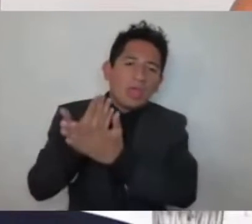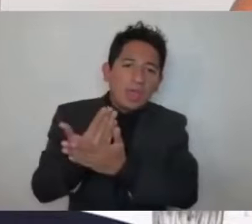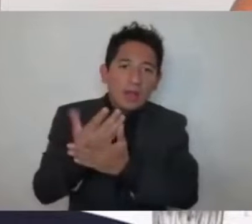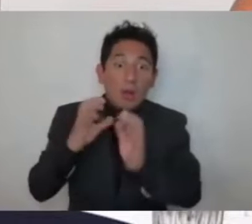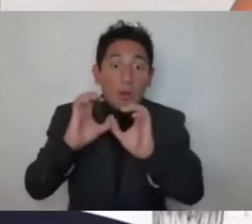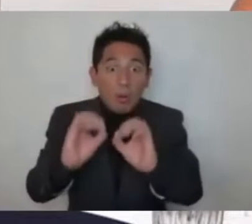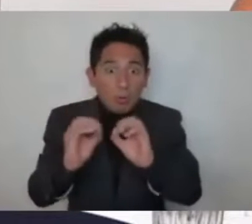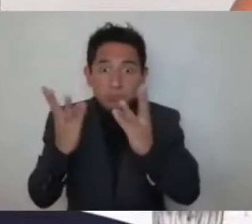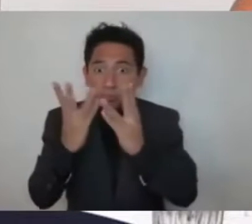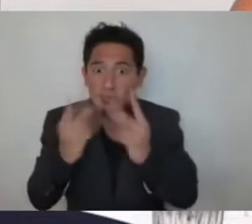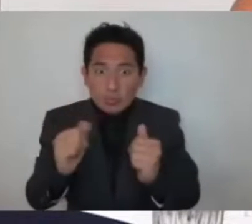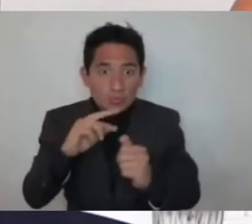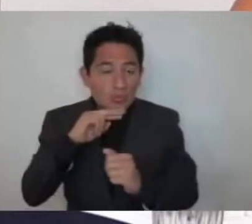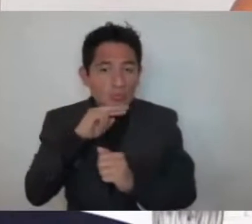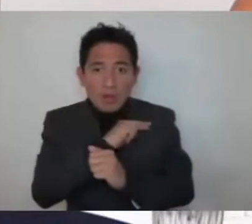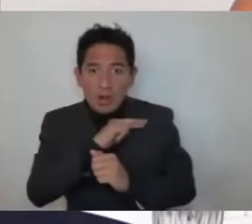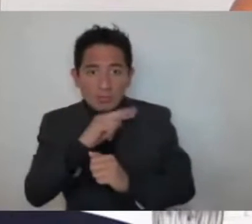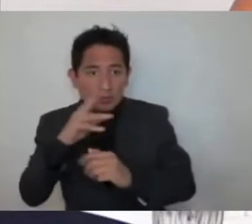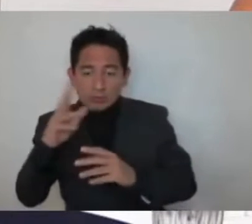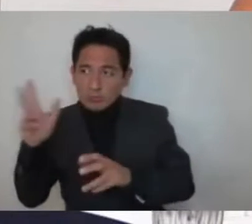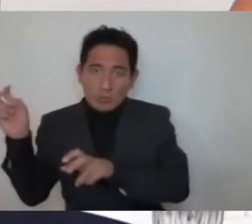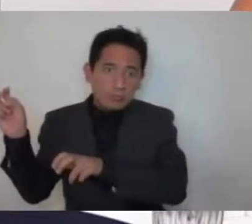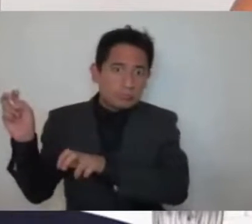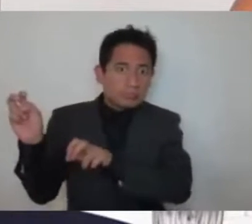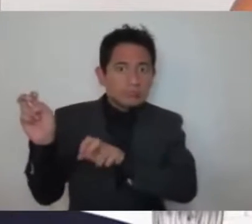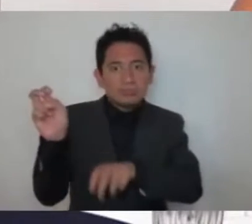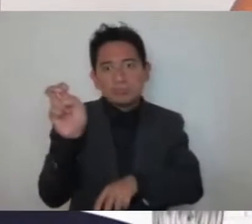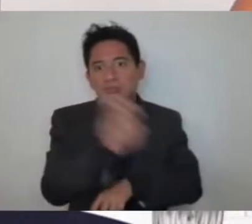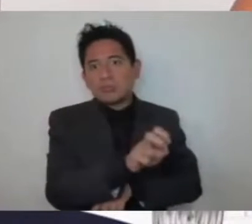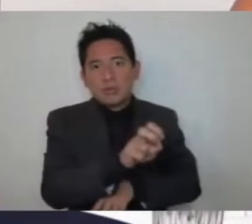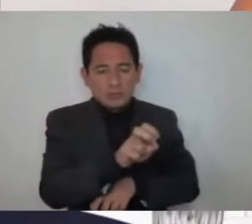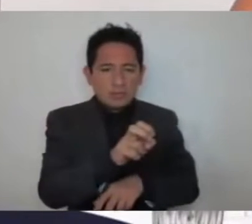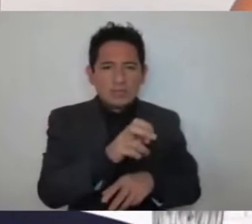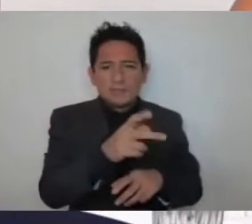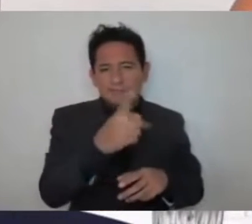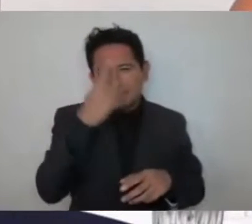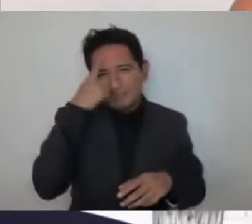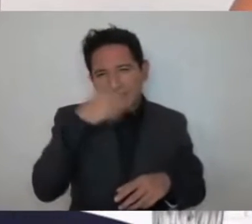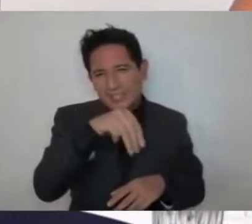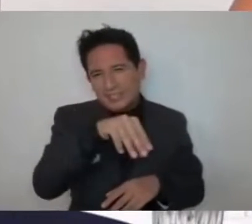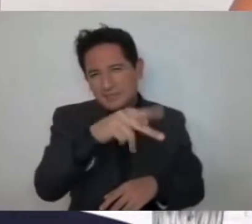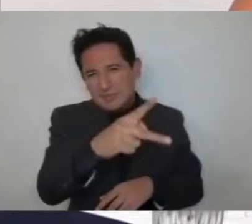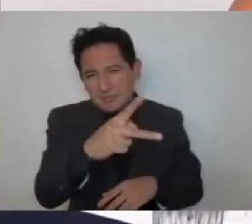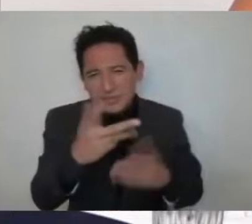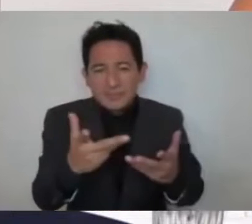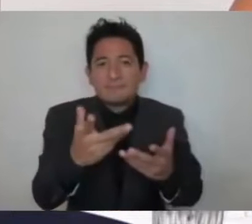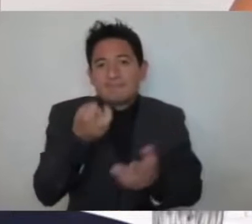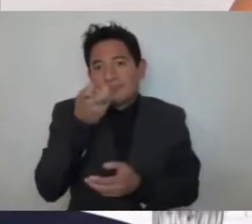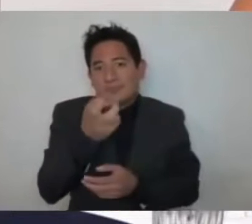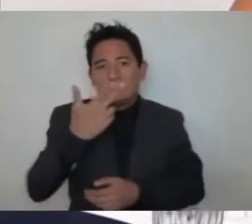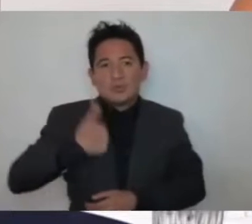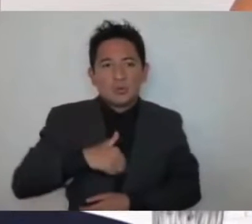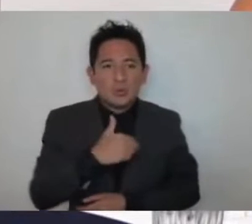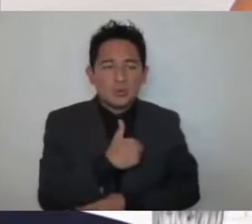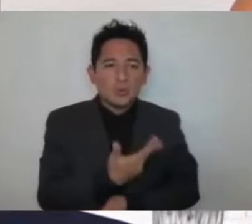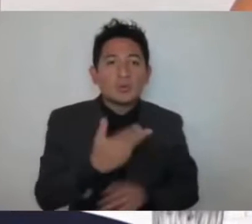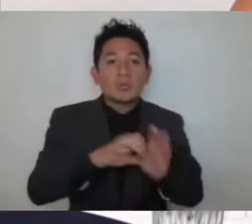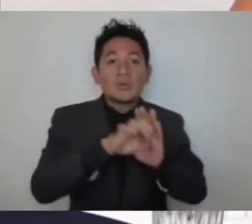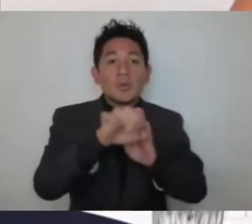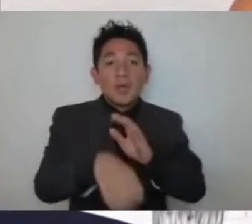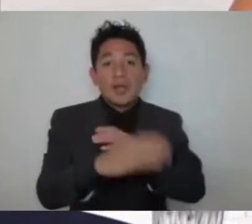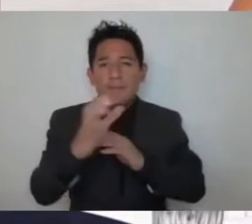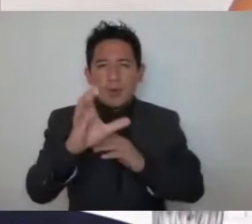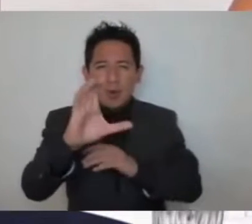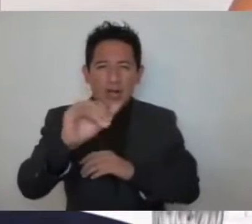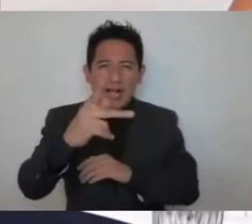de preguntas y respuestas Y en el capítulo uno que sí leene tiene Solo dos capítulos desarrolla los temas principales de las